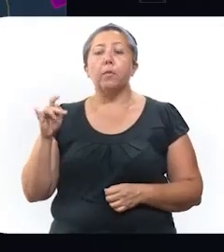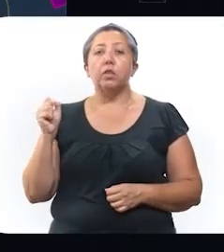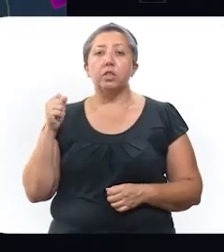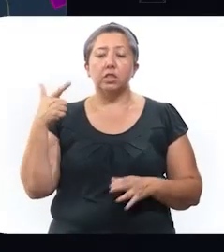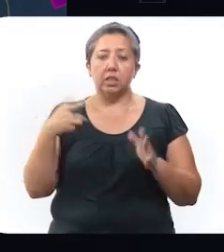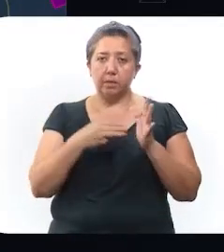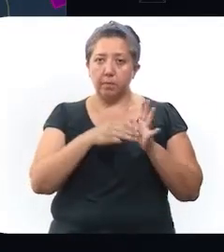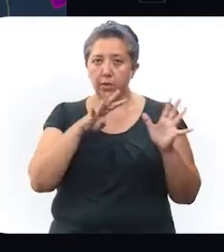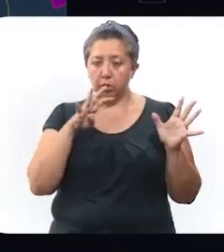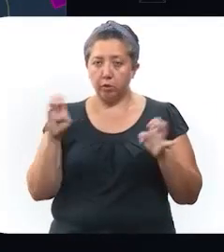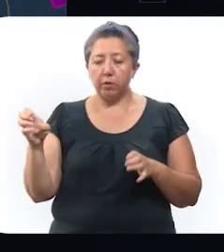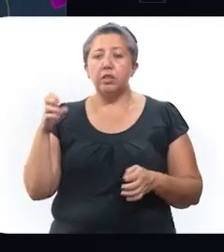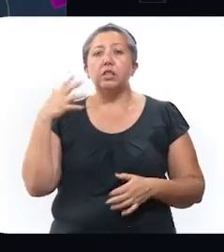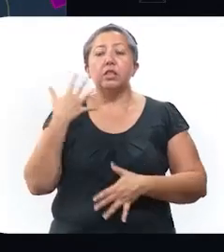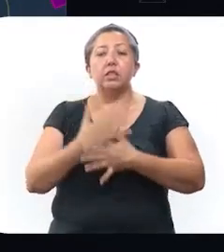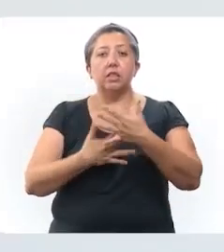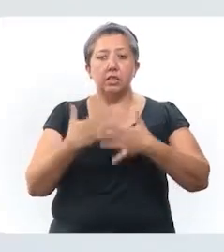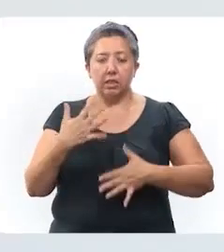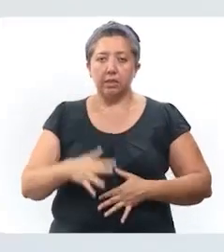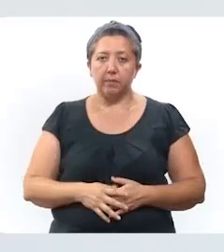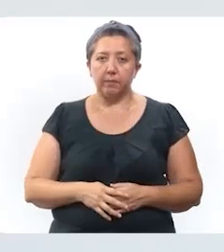poniente 7.915.